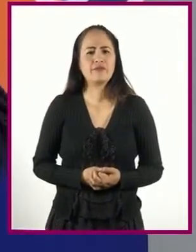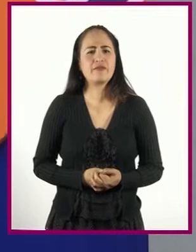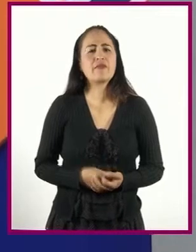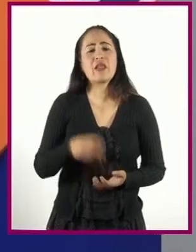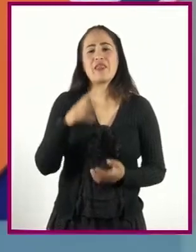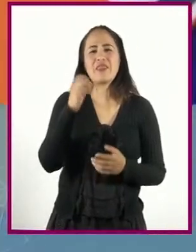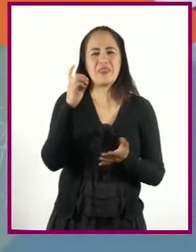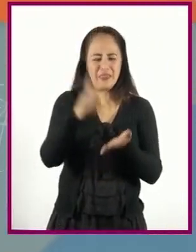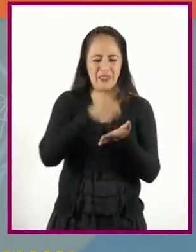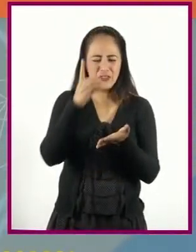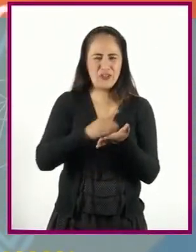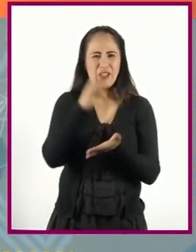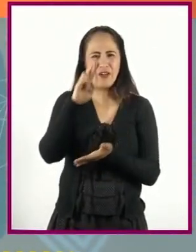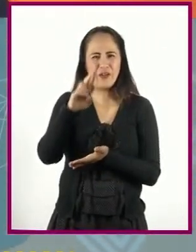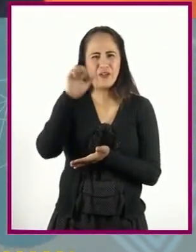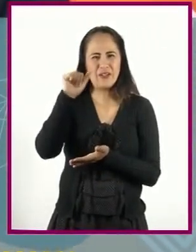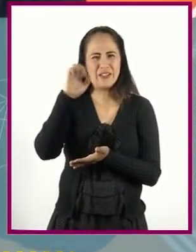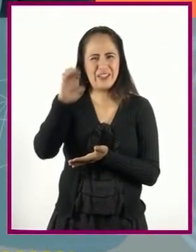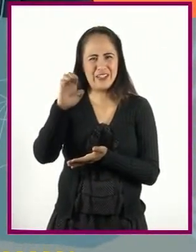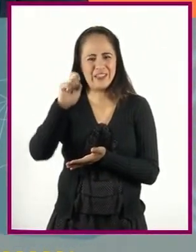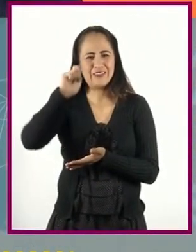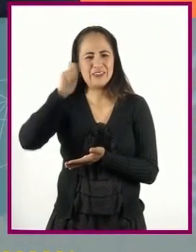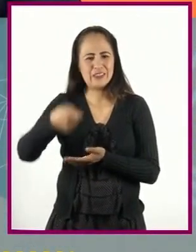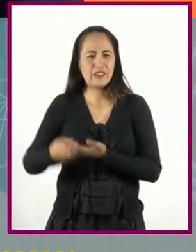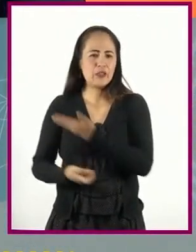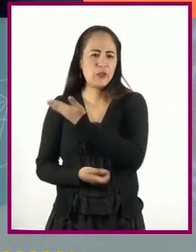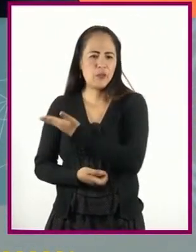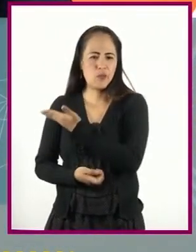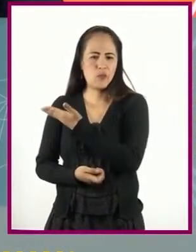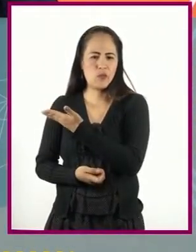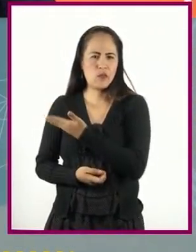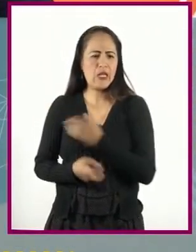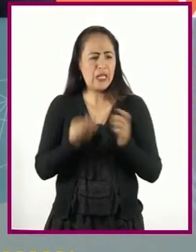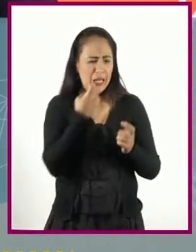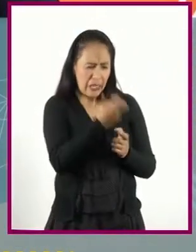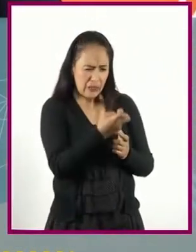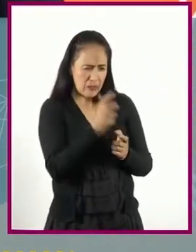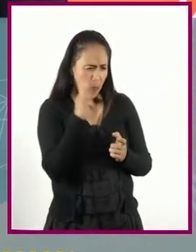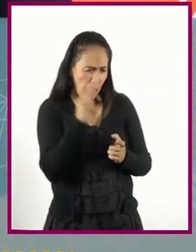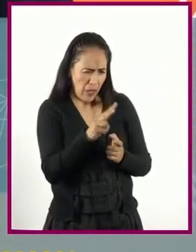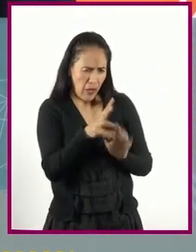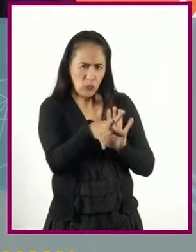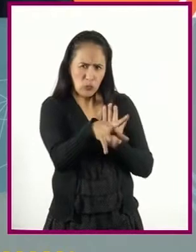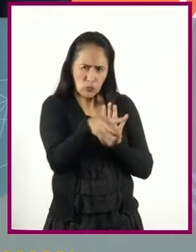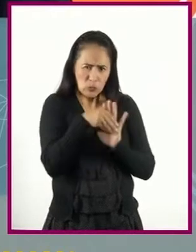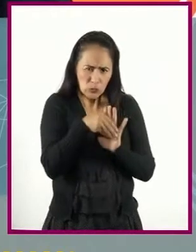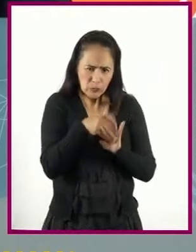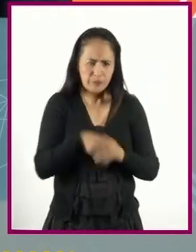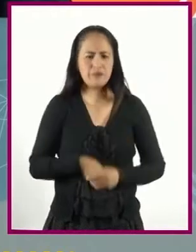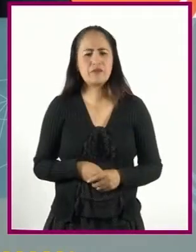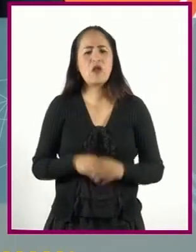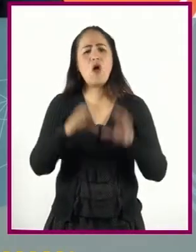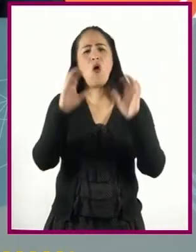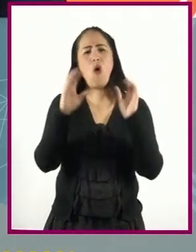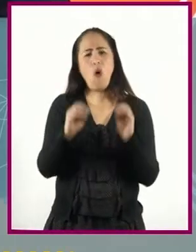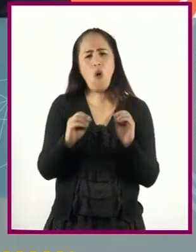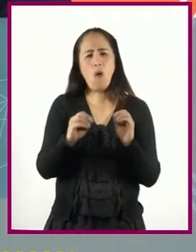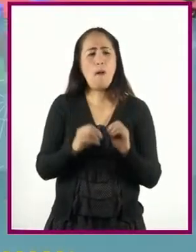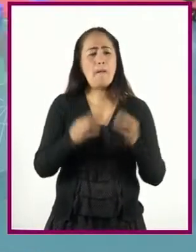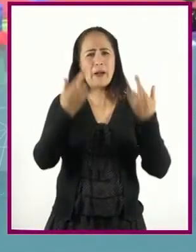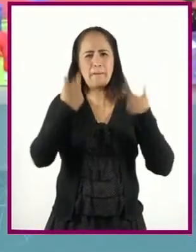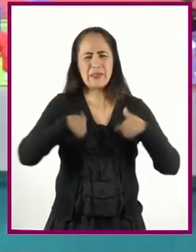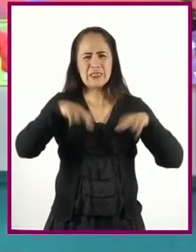Lengua Española, un modelo es un punto de referencia para imitarlo o reproducirlo. Representación en pequeño de alguna